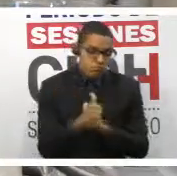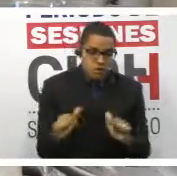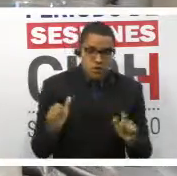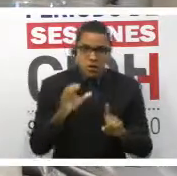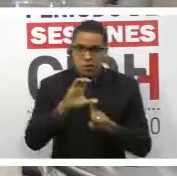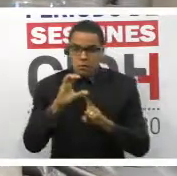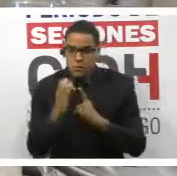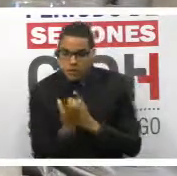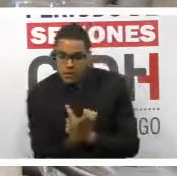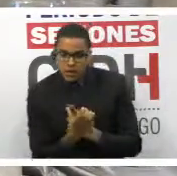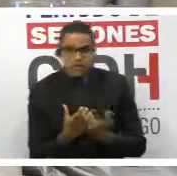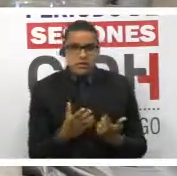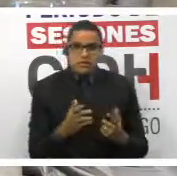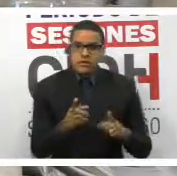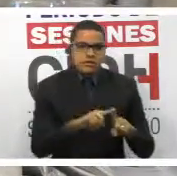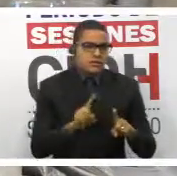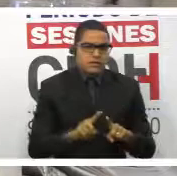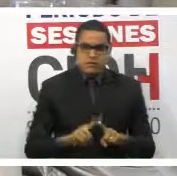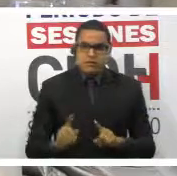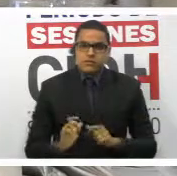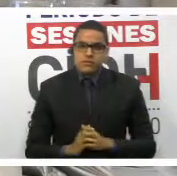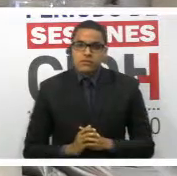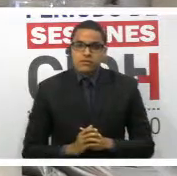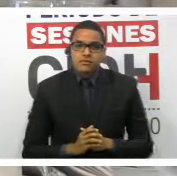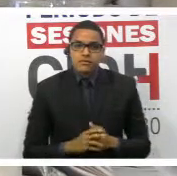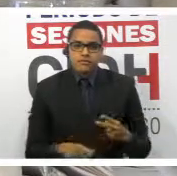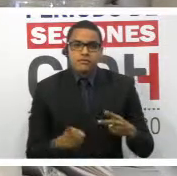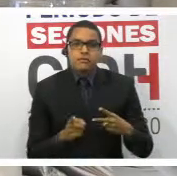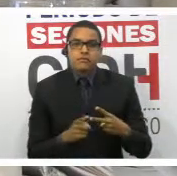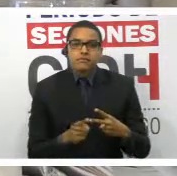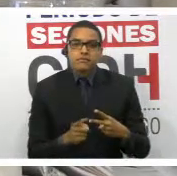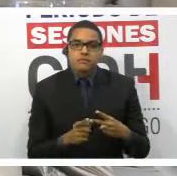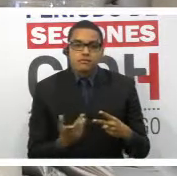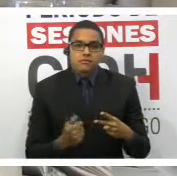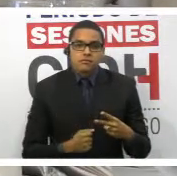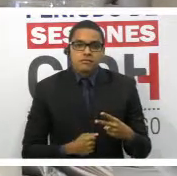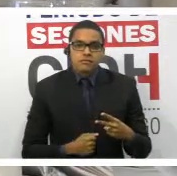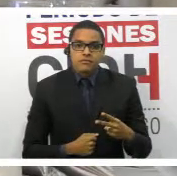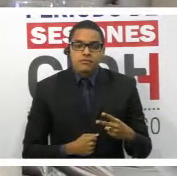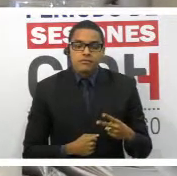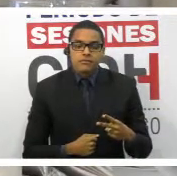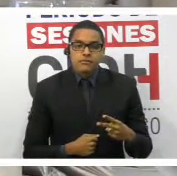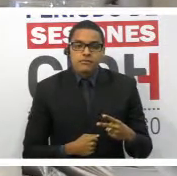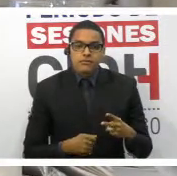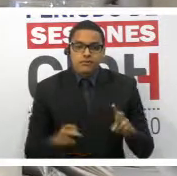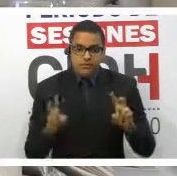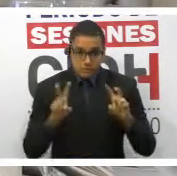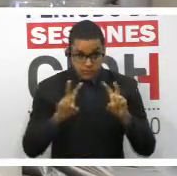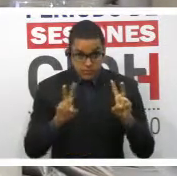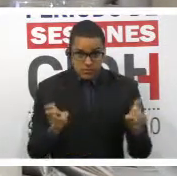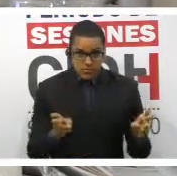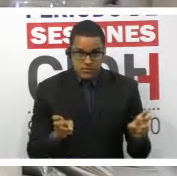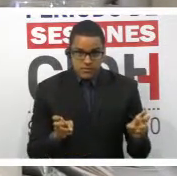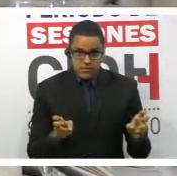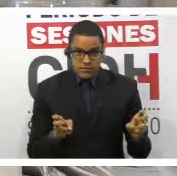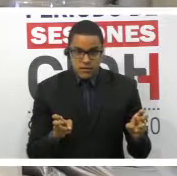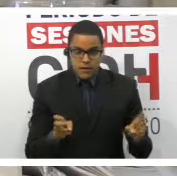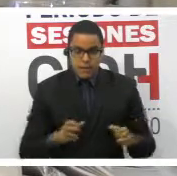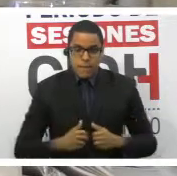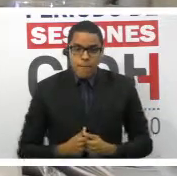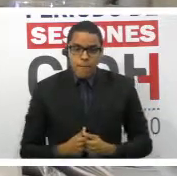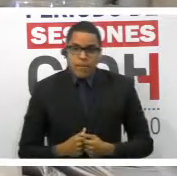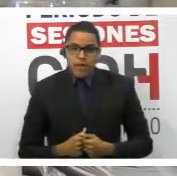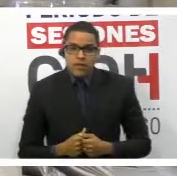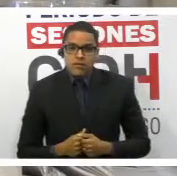naturalezas y mi segunda reflexión tiene que ver con el tema del derecho a la autonomía del consentimiento